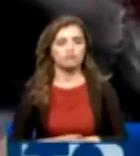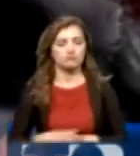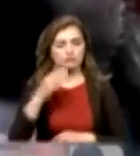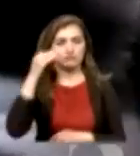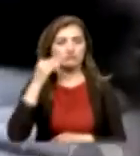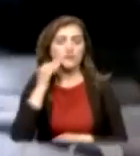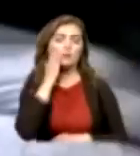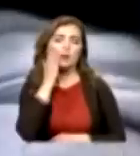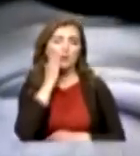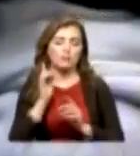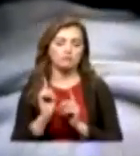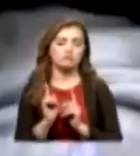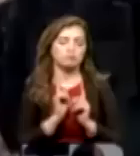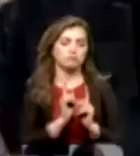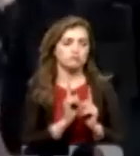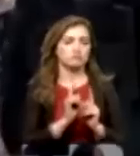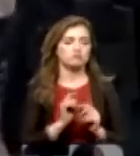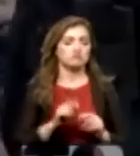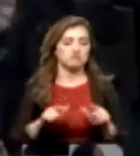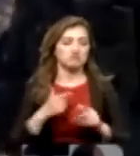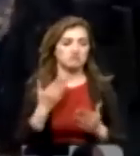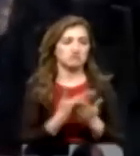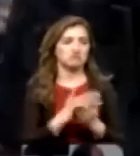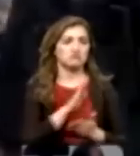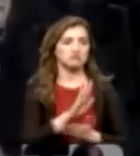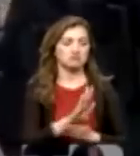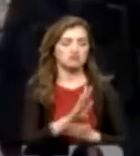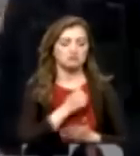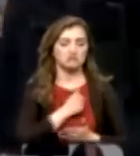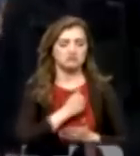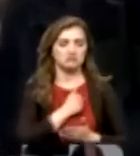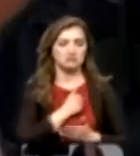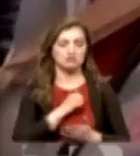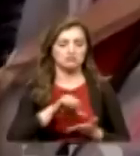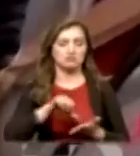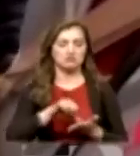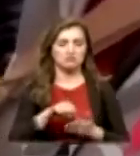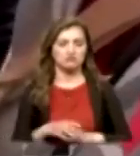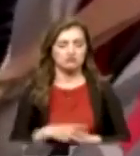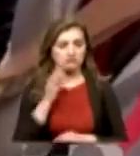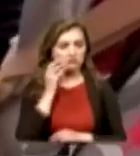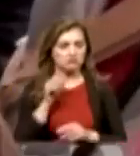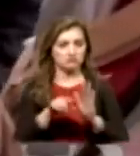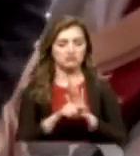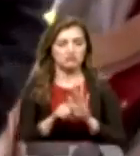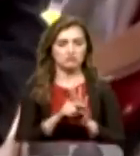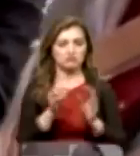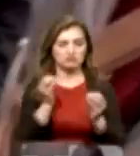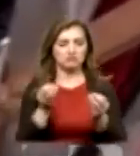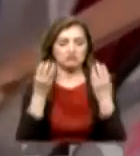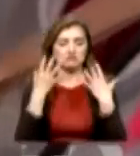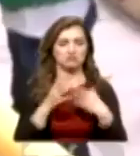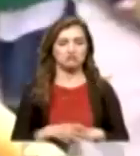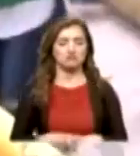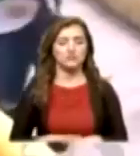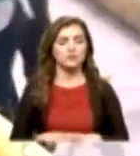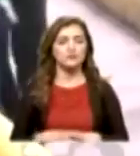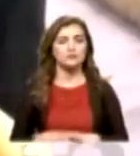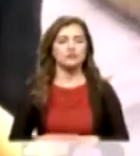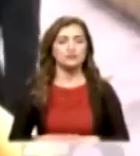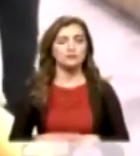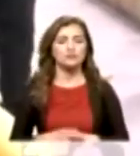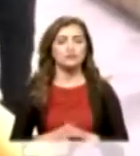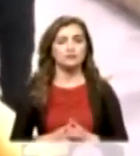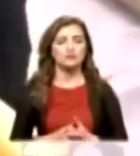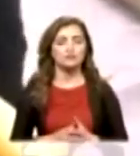retorna con la madre a su tierra natal tratando de olvidar esta mala experiencia que Afortunadamente no llegó a mayores en rumichaca Jairo